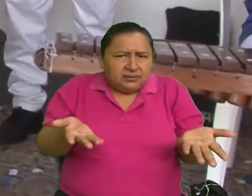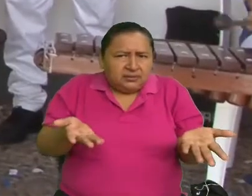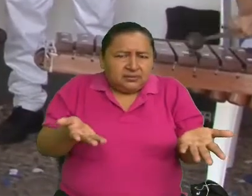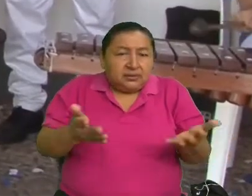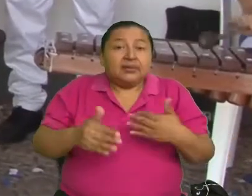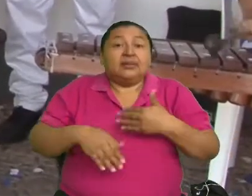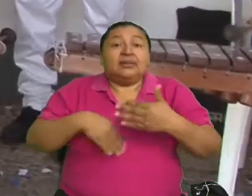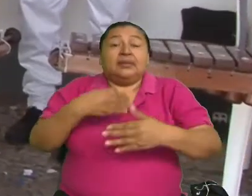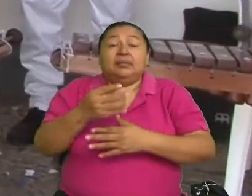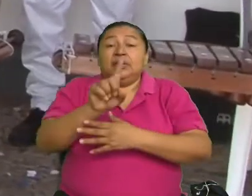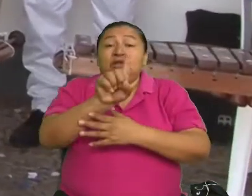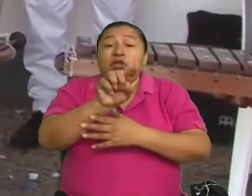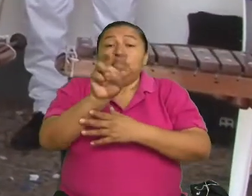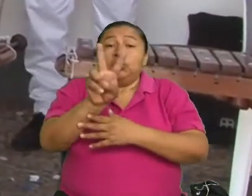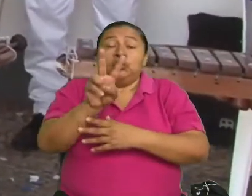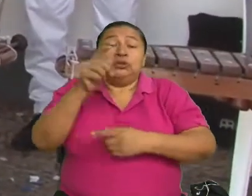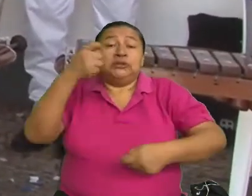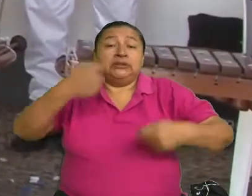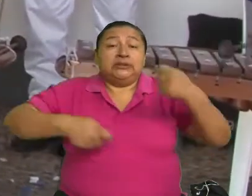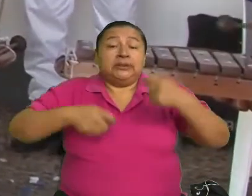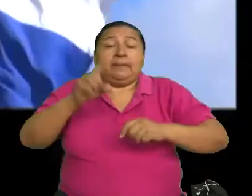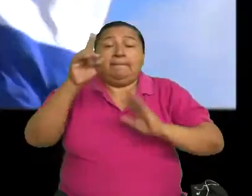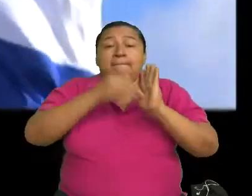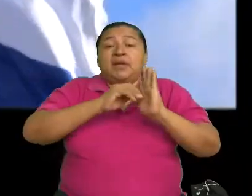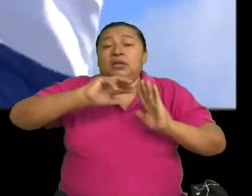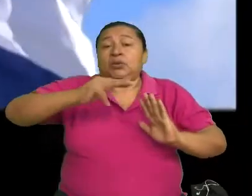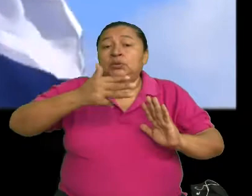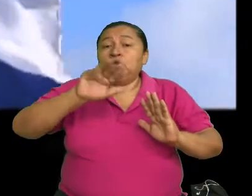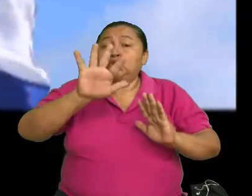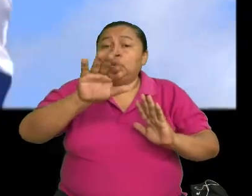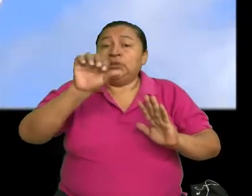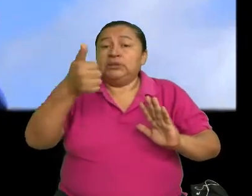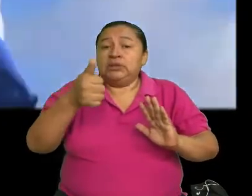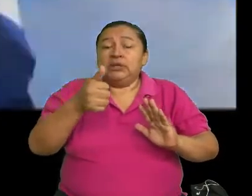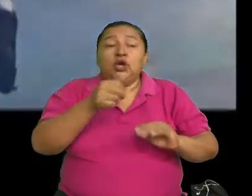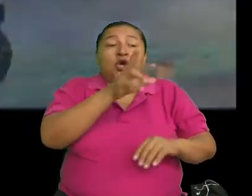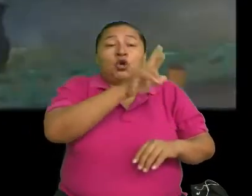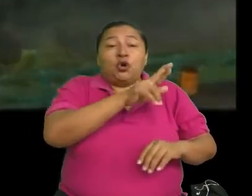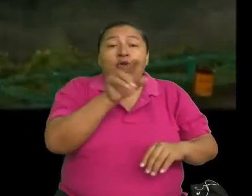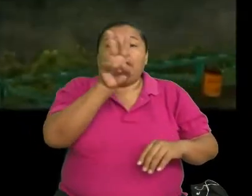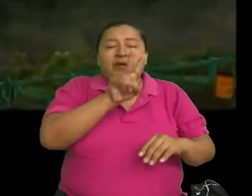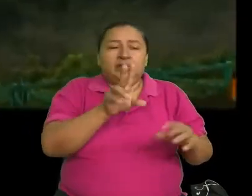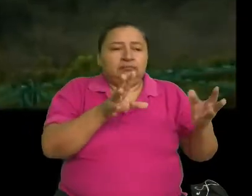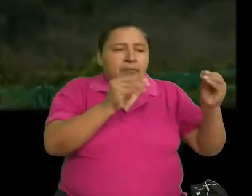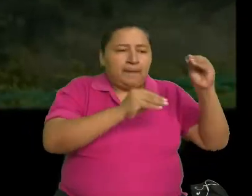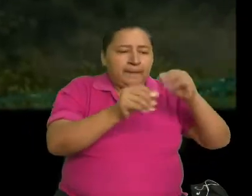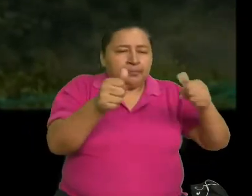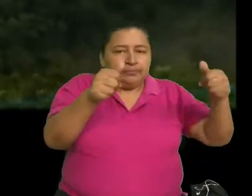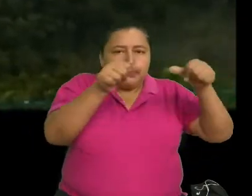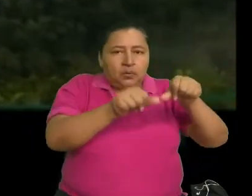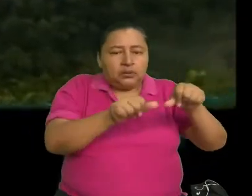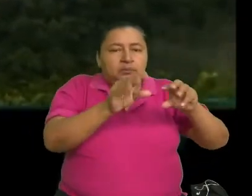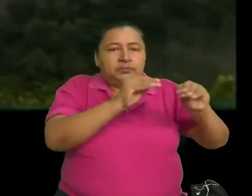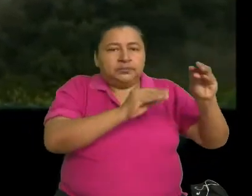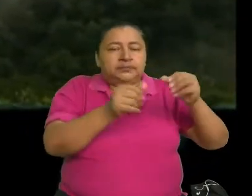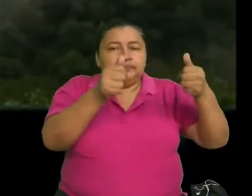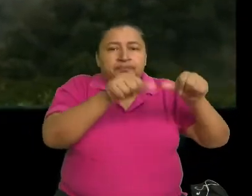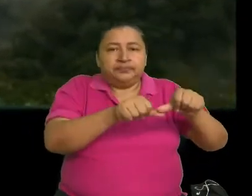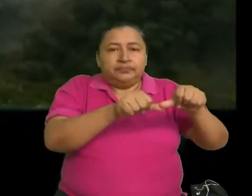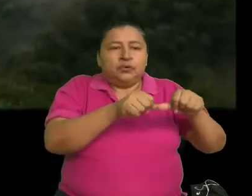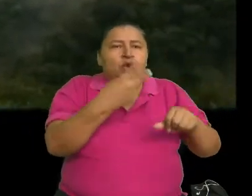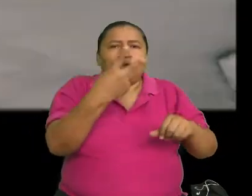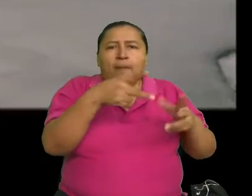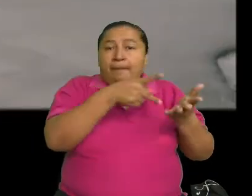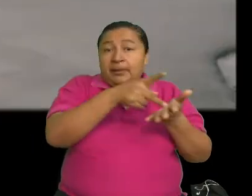12 de septiembre de 1856, los liberales conservadores se unen, hacen un contrato, los gobiernos, los dos